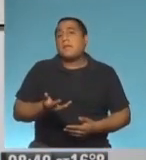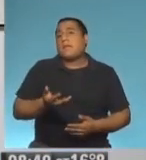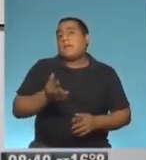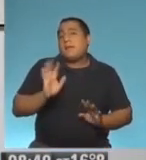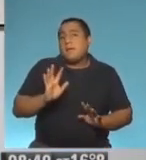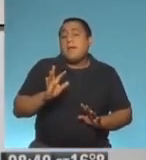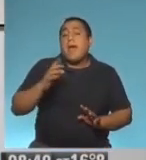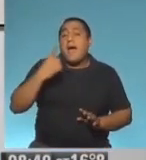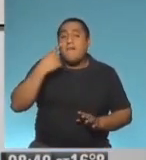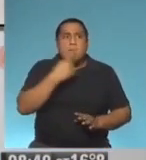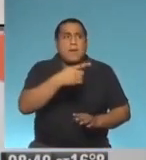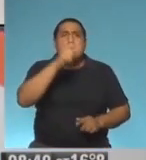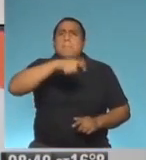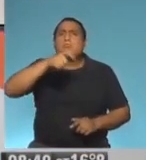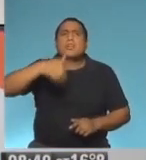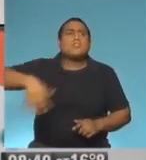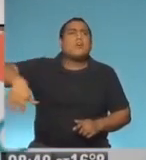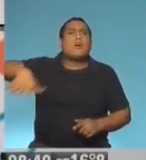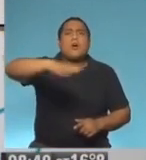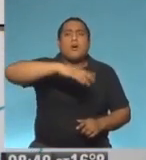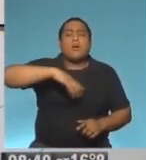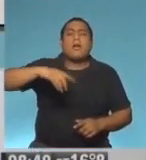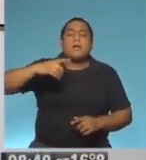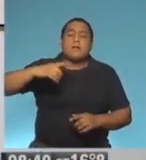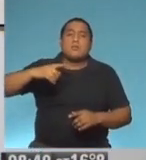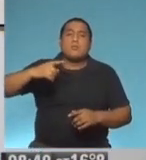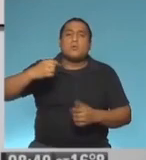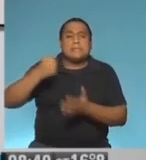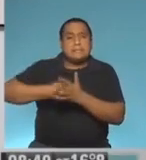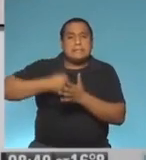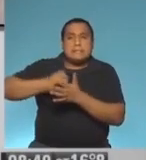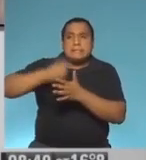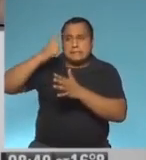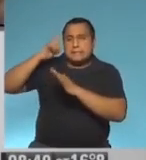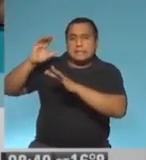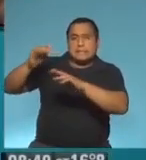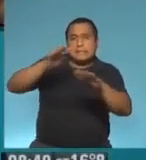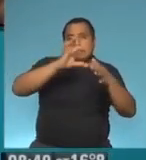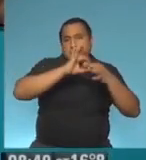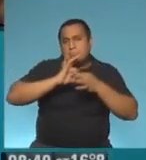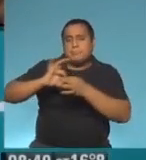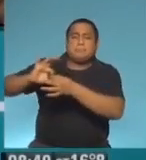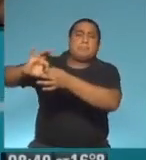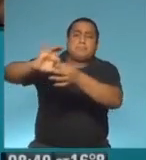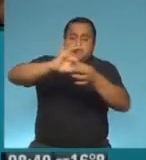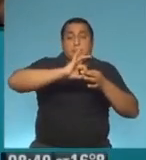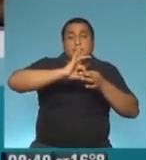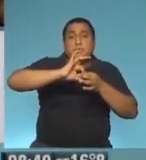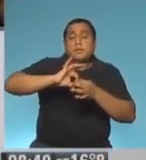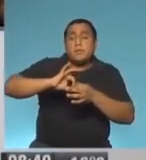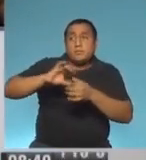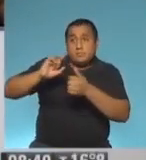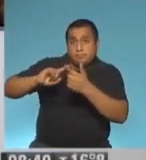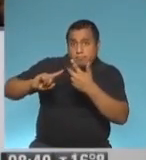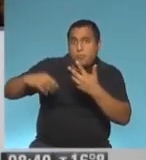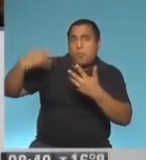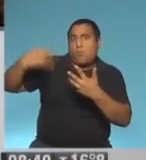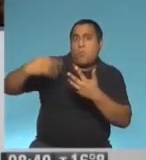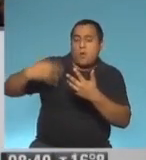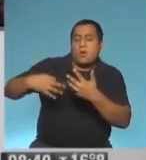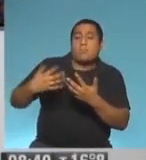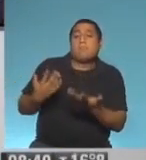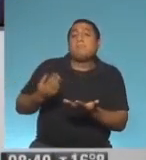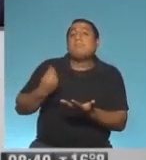nuestra sociedad vive en concepto de comunidad tengamos cuestiones en común que sabemos que son buenas en este caso